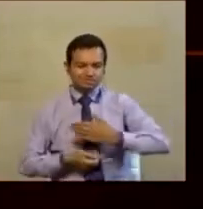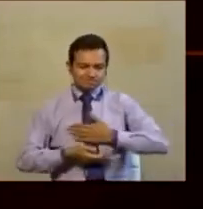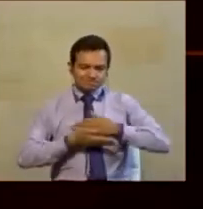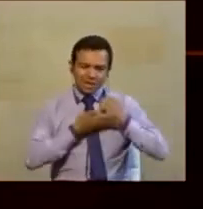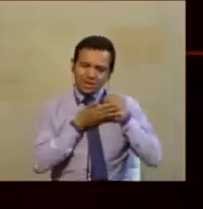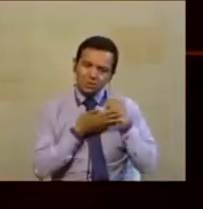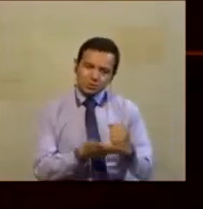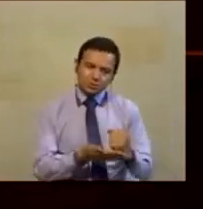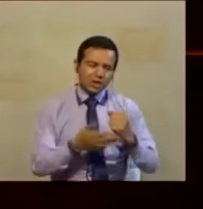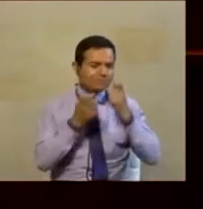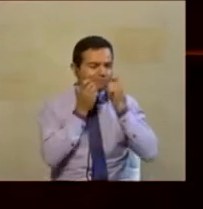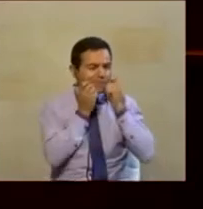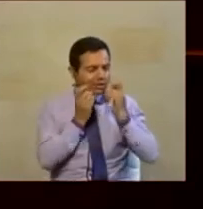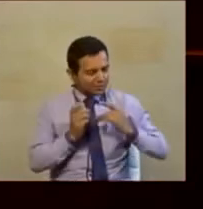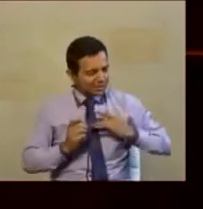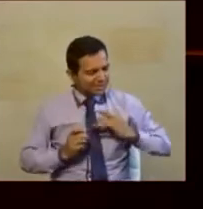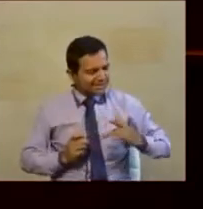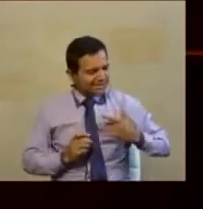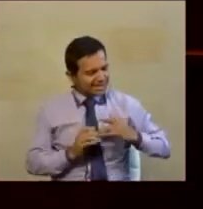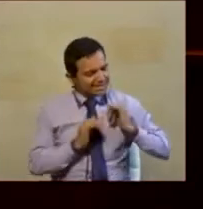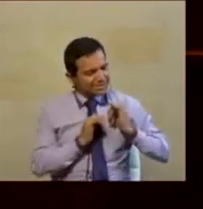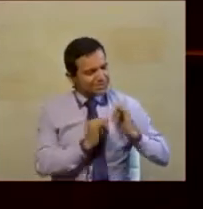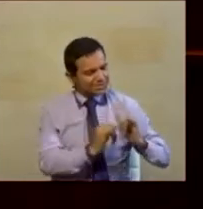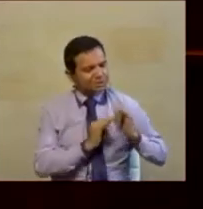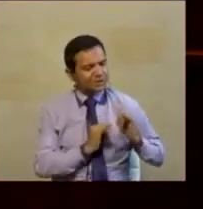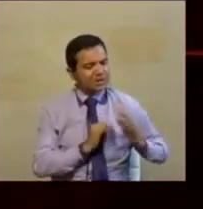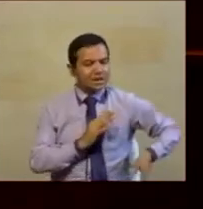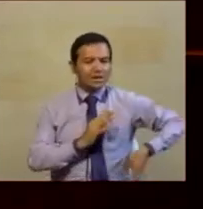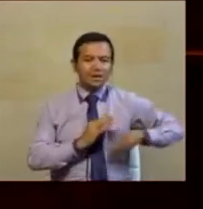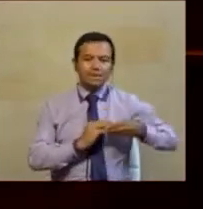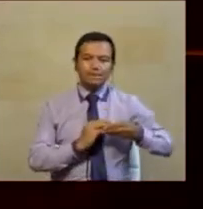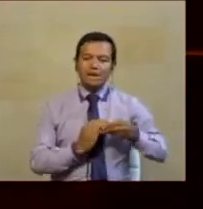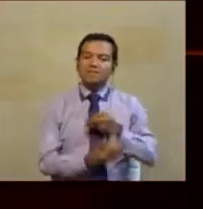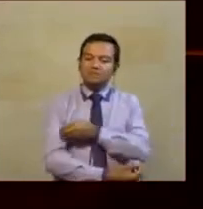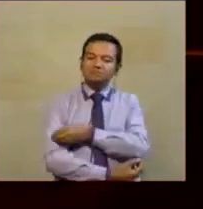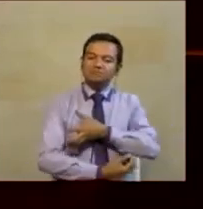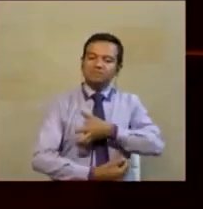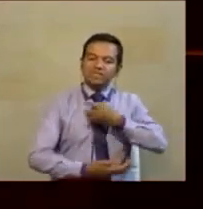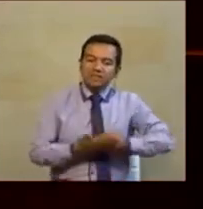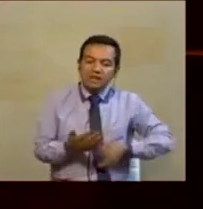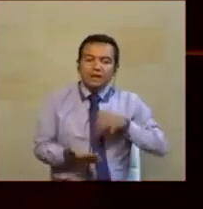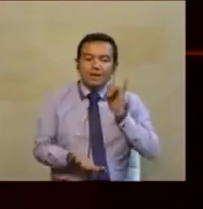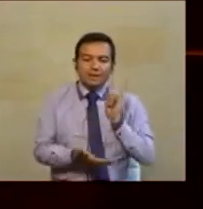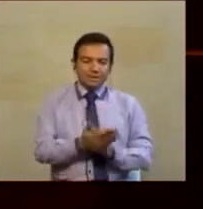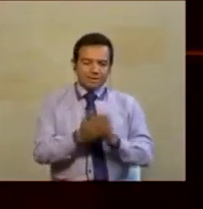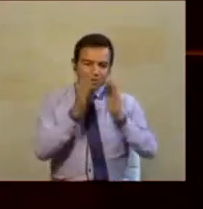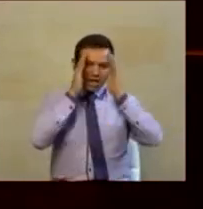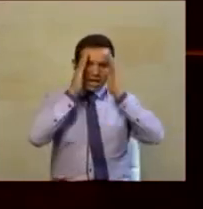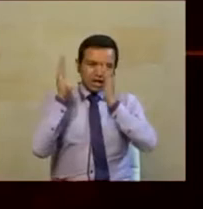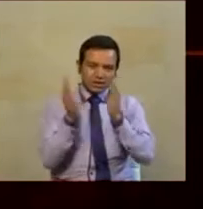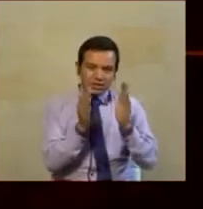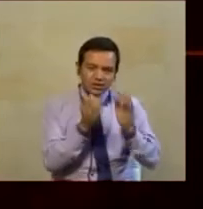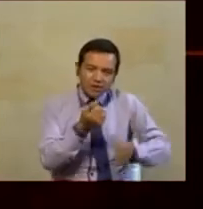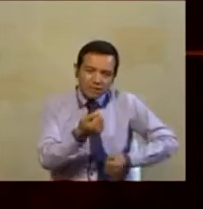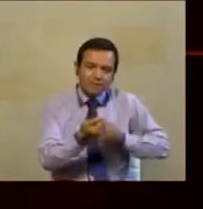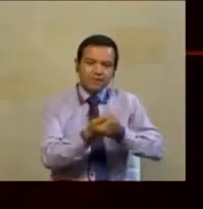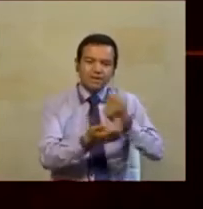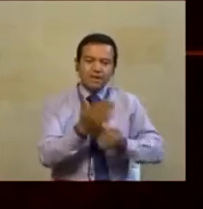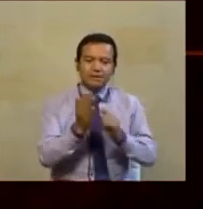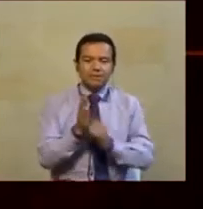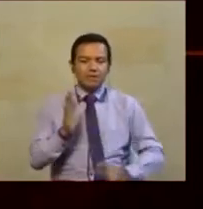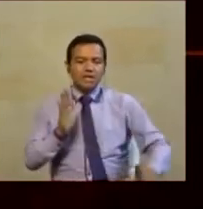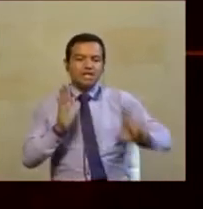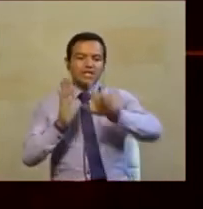compasión, humanidad y que es capaz de atender y preservar los derechos de las personas